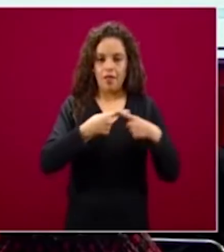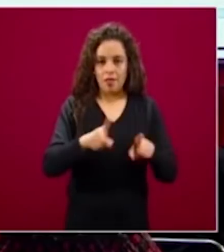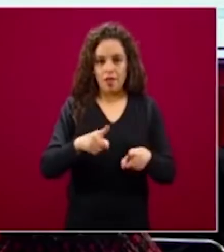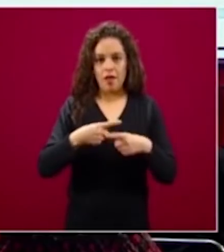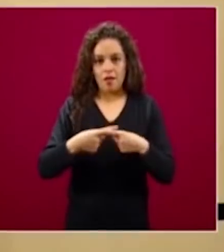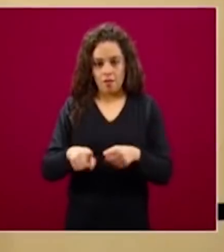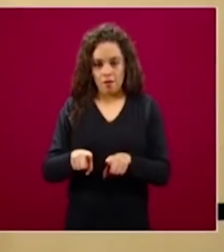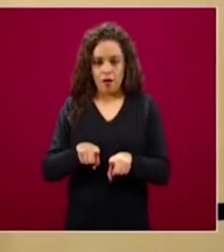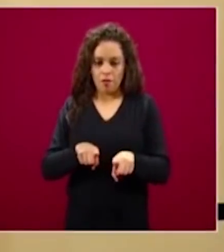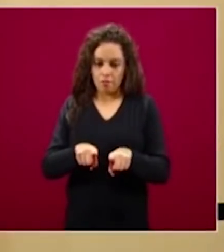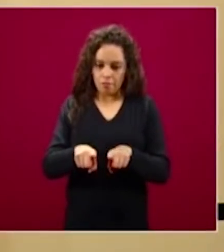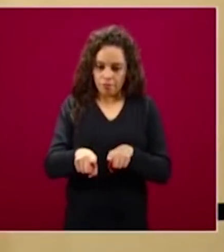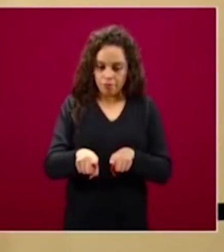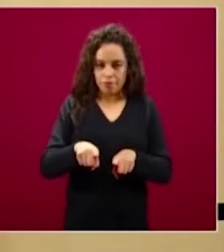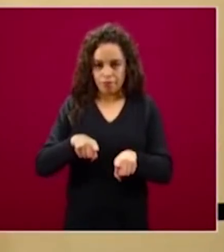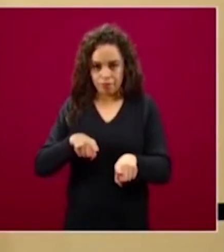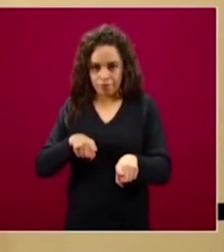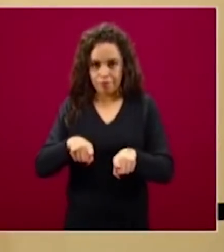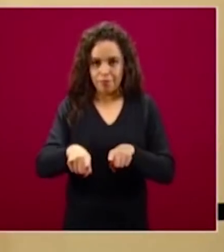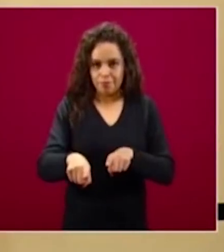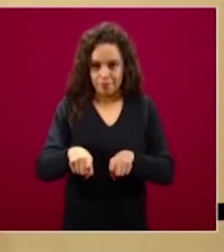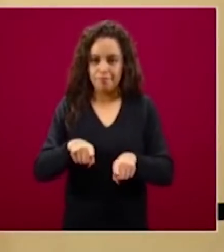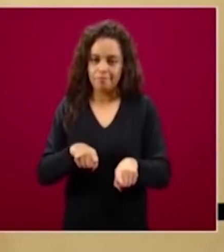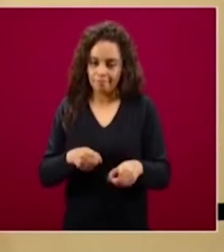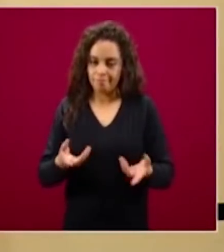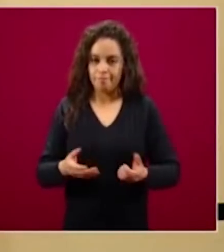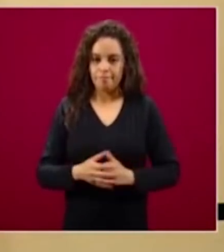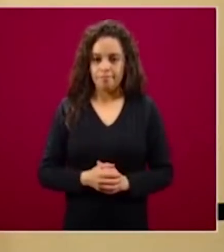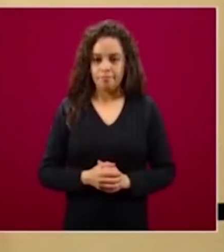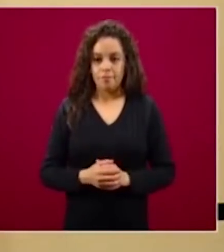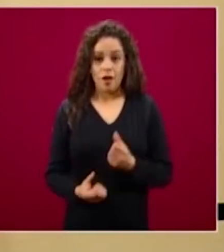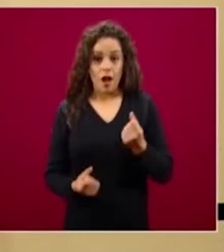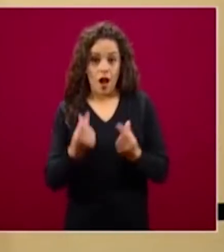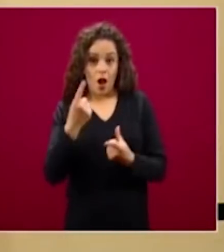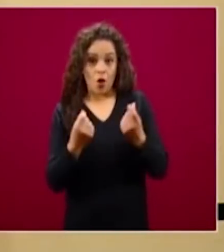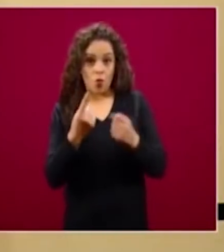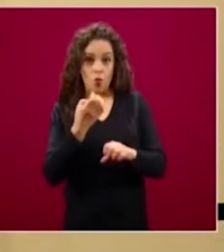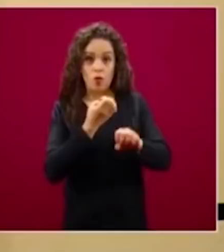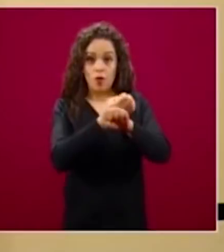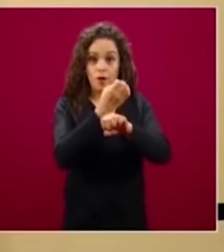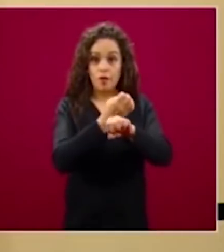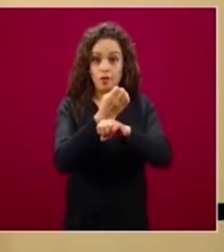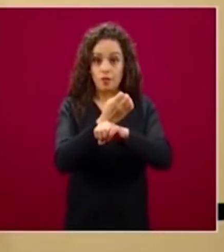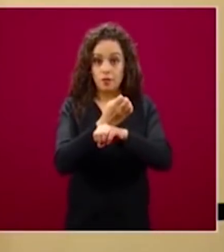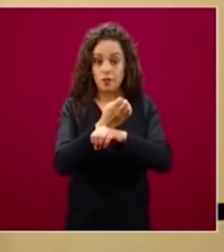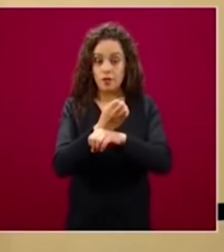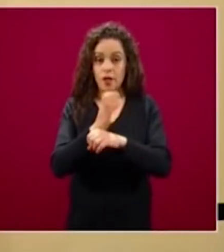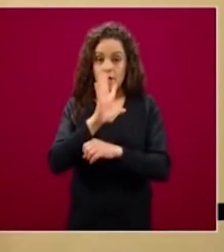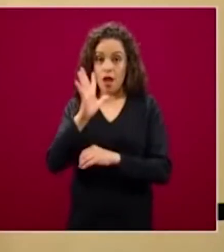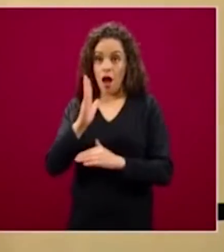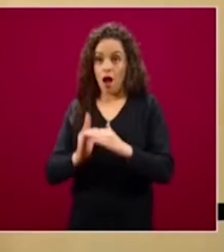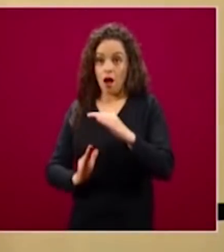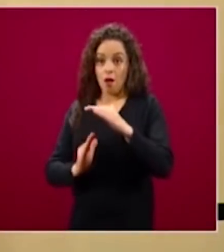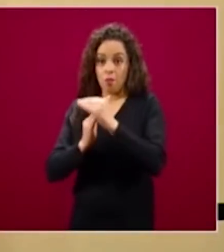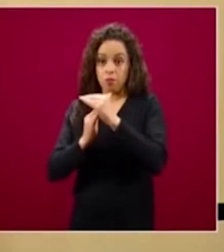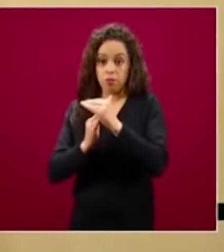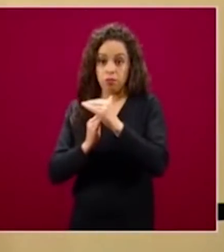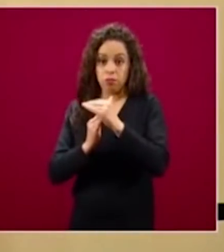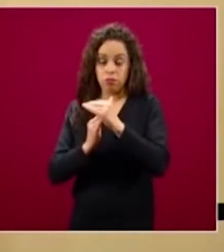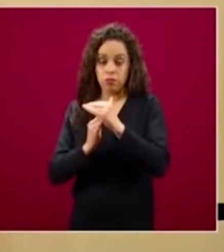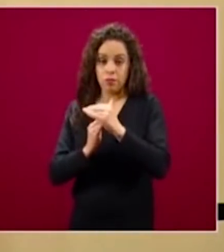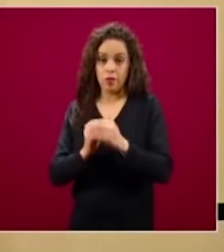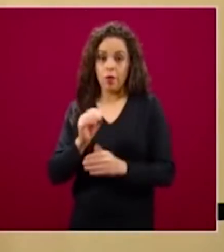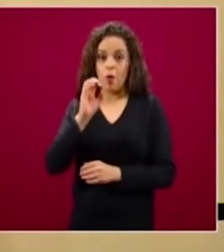de manera sincrónica y mientras algunas entidades están llegando o inclusive acaban de pasar su primer